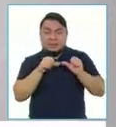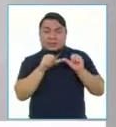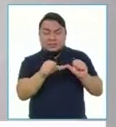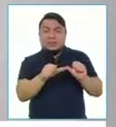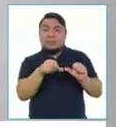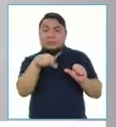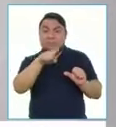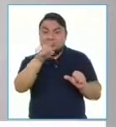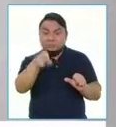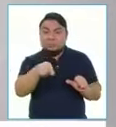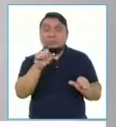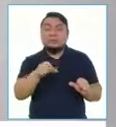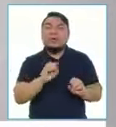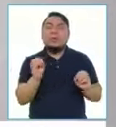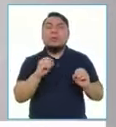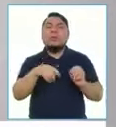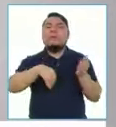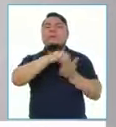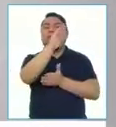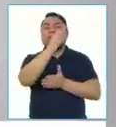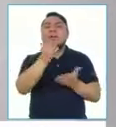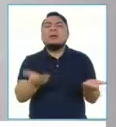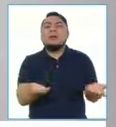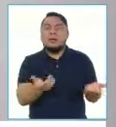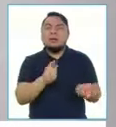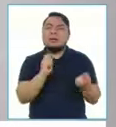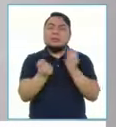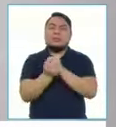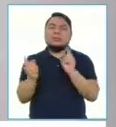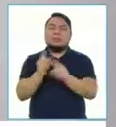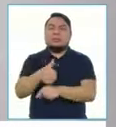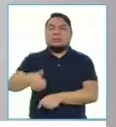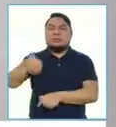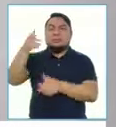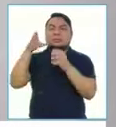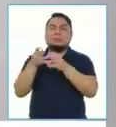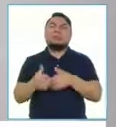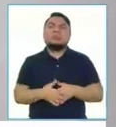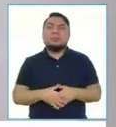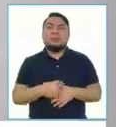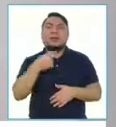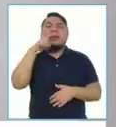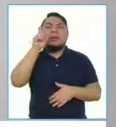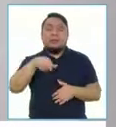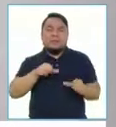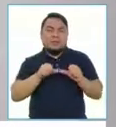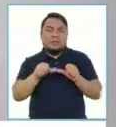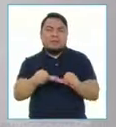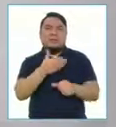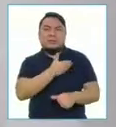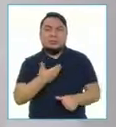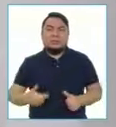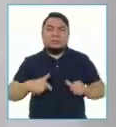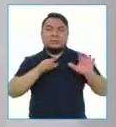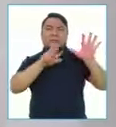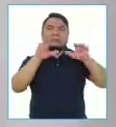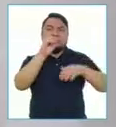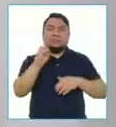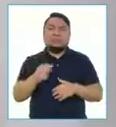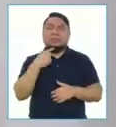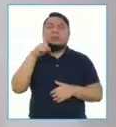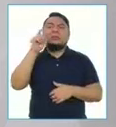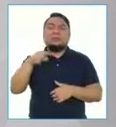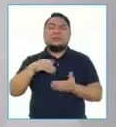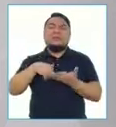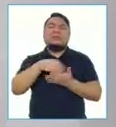la República o debe ser vacado y reemplazado por el presidente del Congreso? Debe continuar como presidente, 79%. Debe